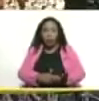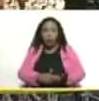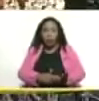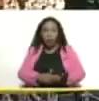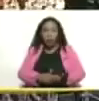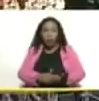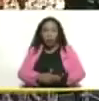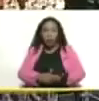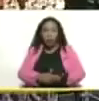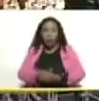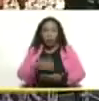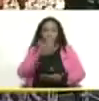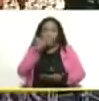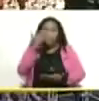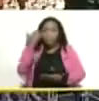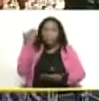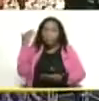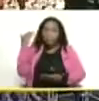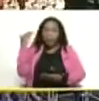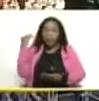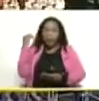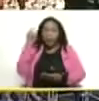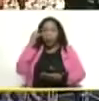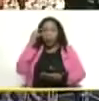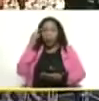En días anteriores,